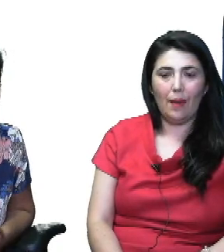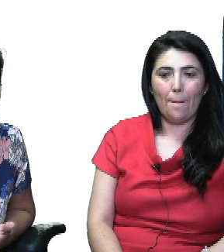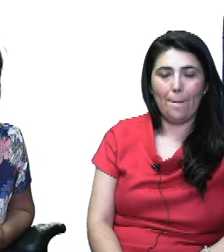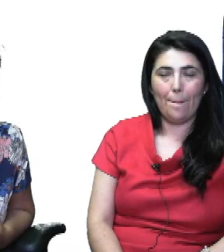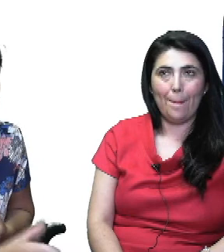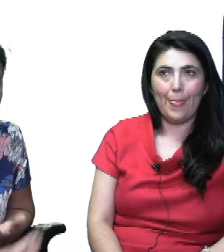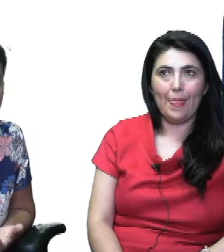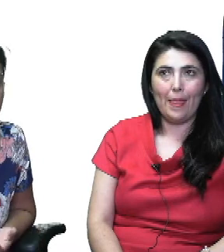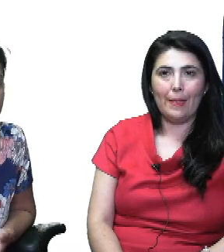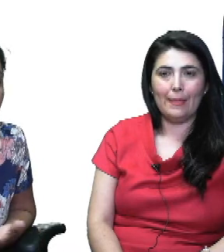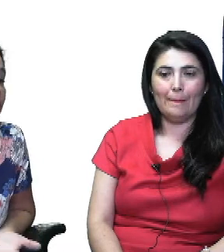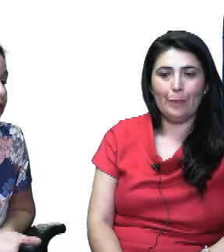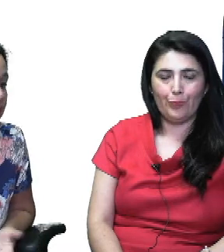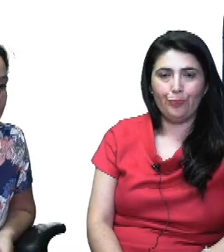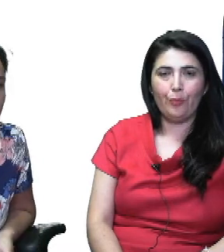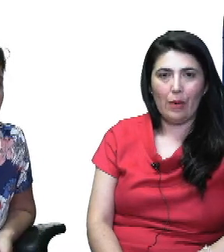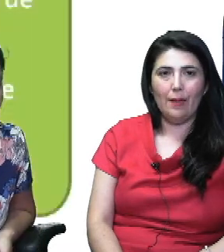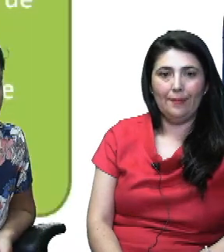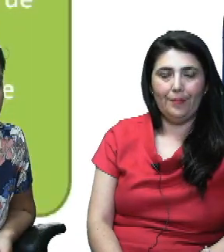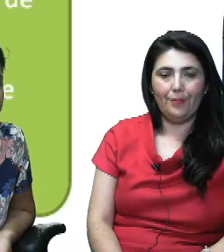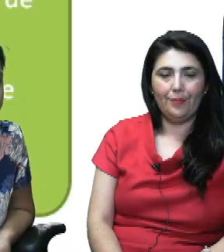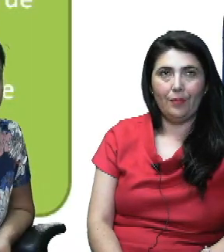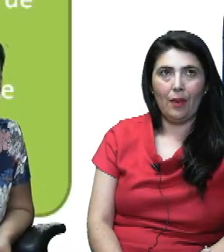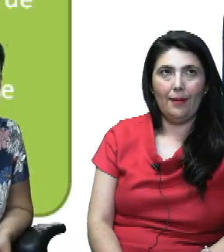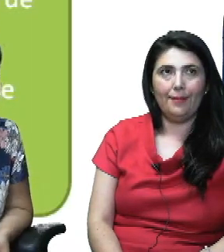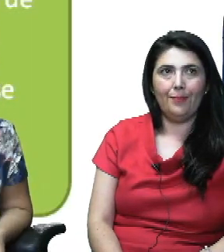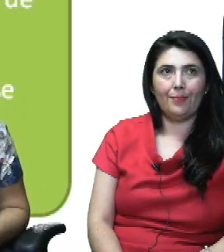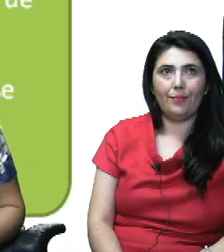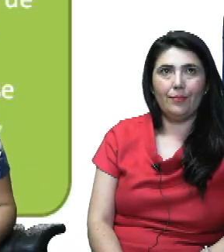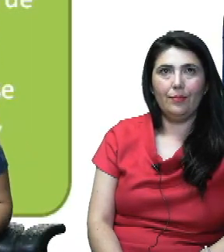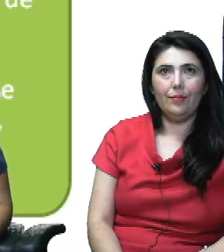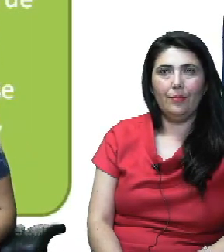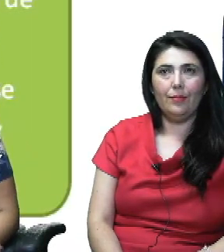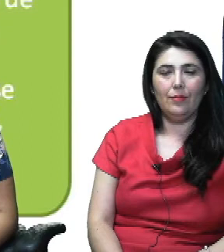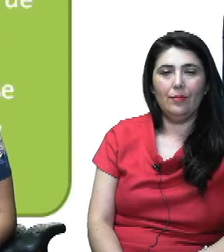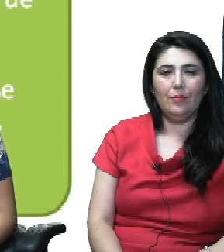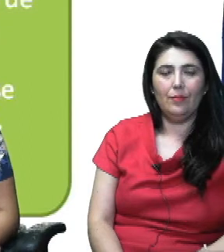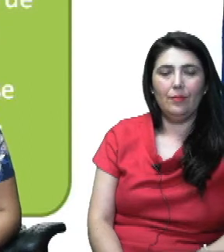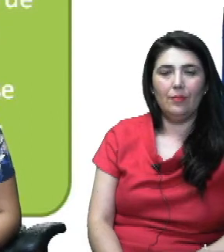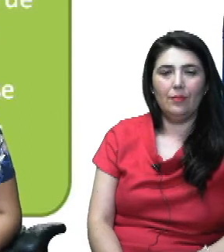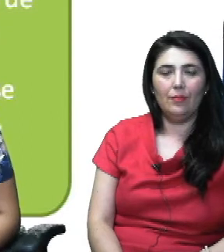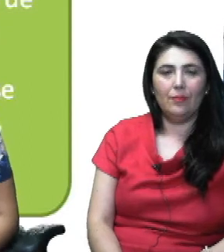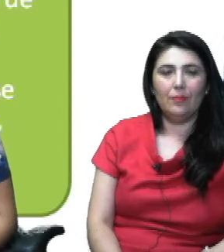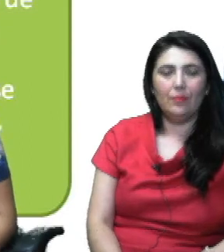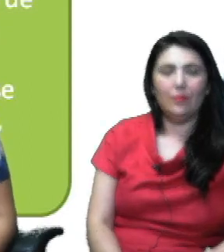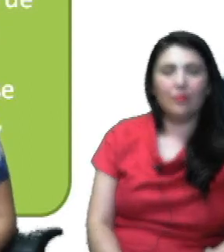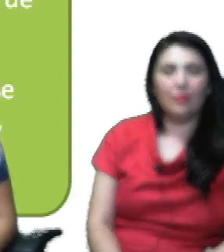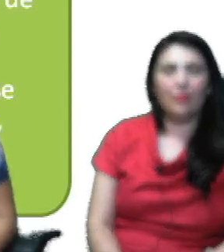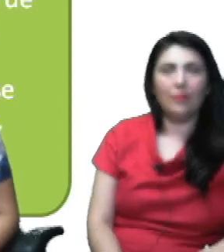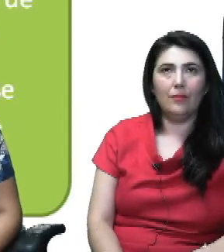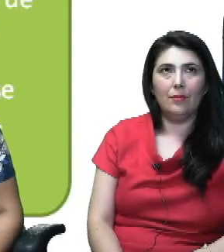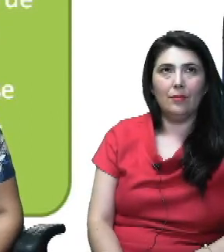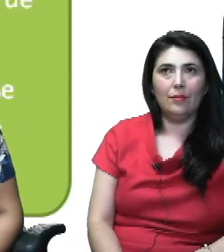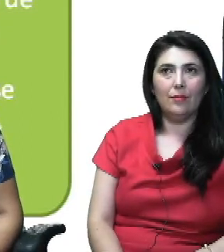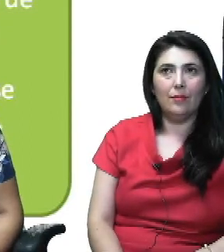las personas y también del entramado social de la comunidad. Este principio, ante todo no dañar, que es el segundo, es